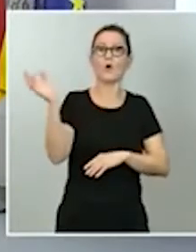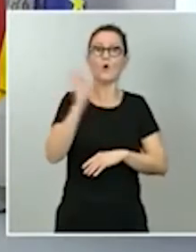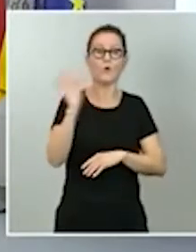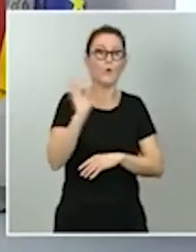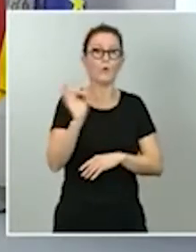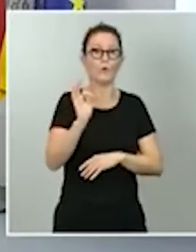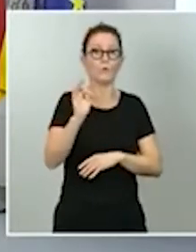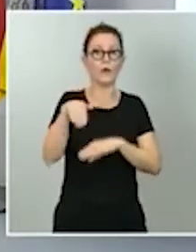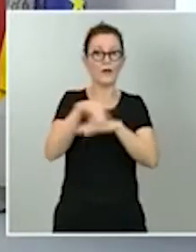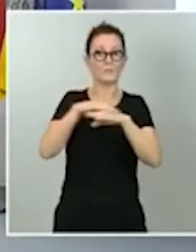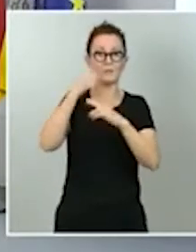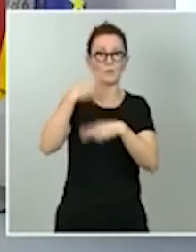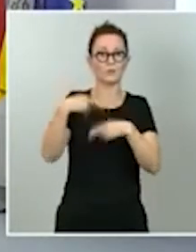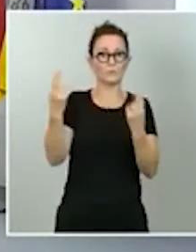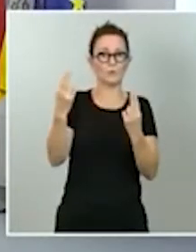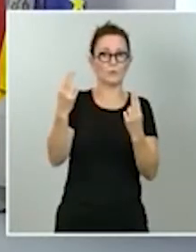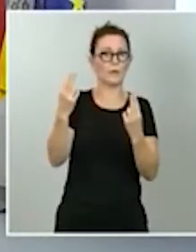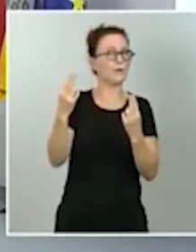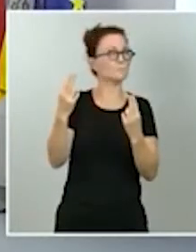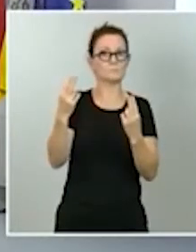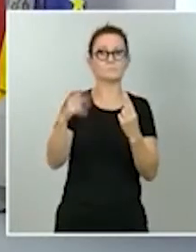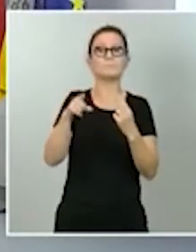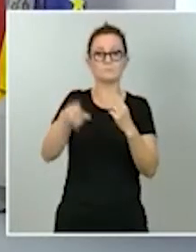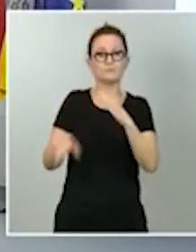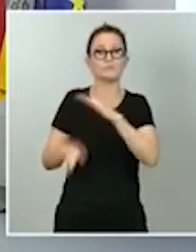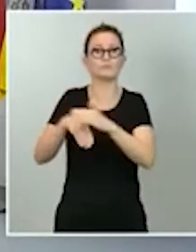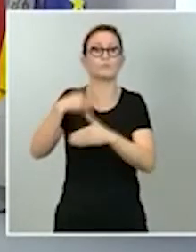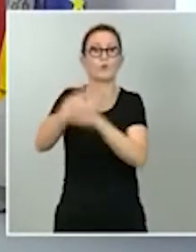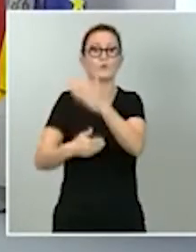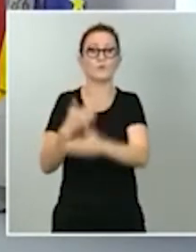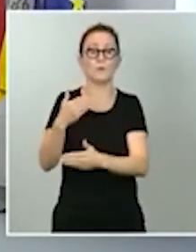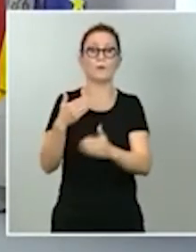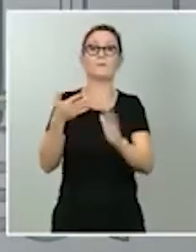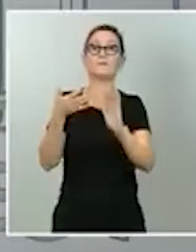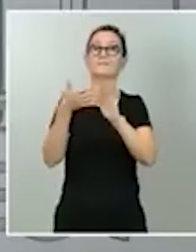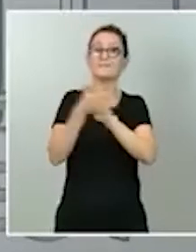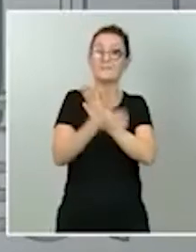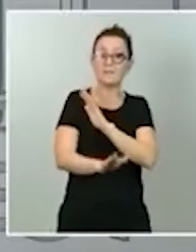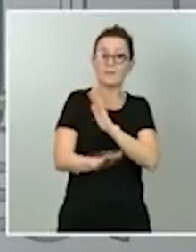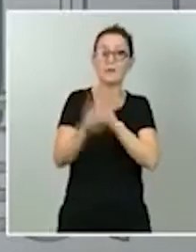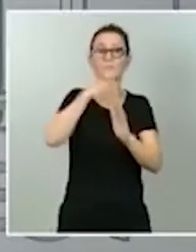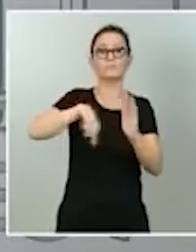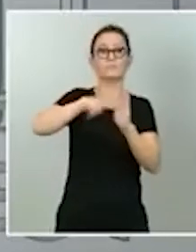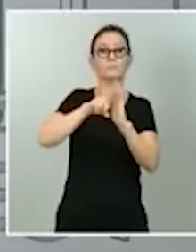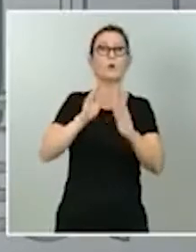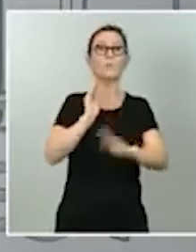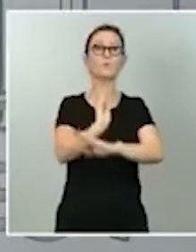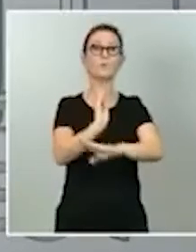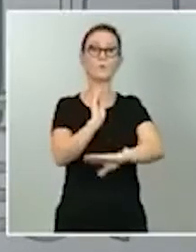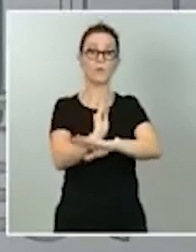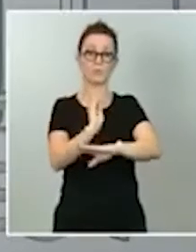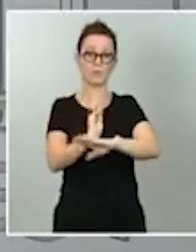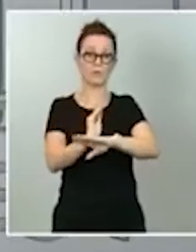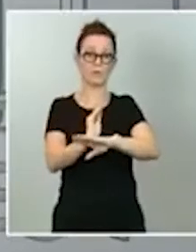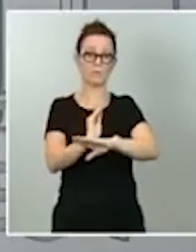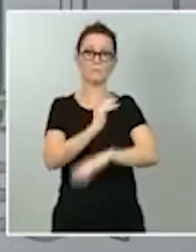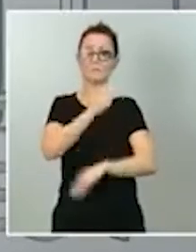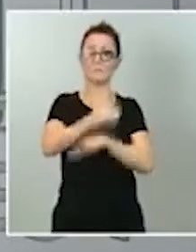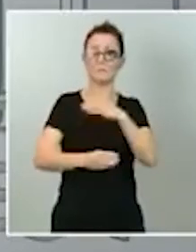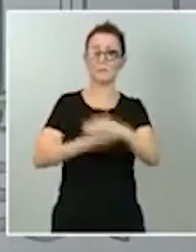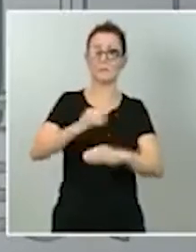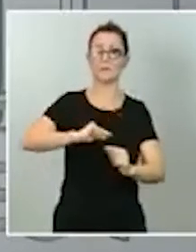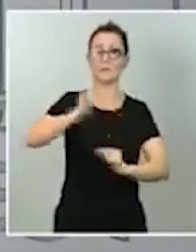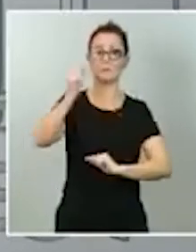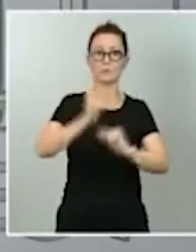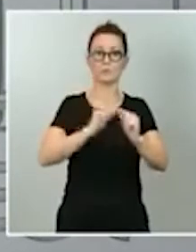públicas tampoco se suspende por tanto el principio de prudencia a la hora de realizar los presupuestos y estimar